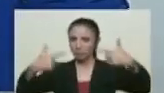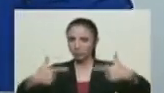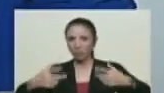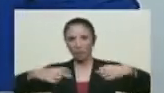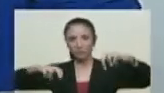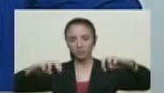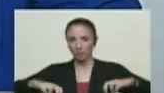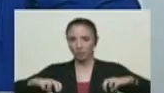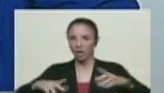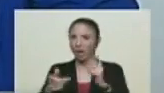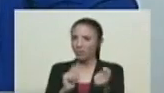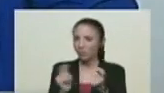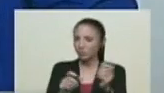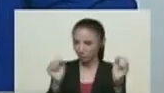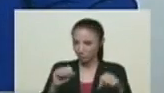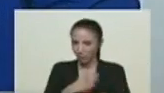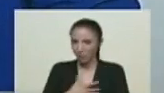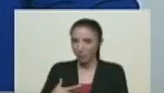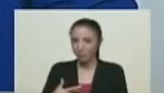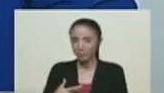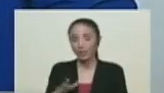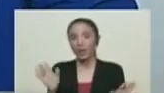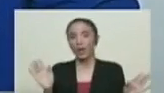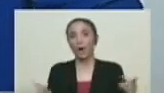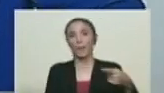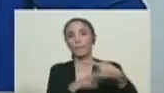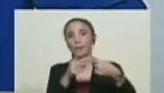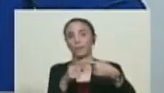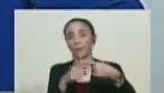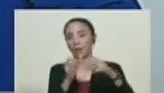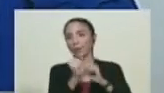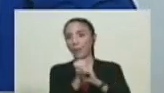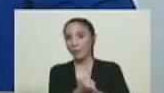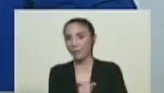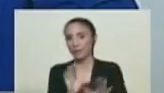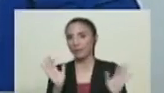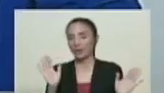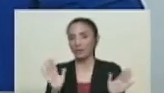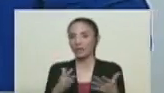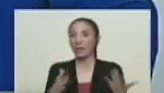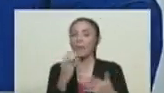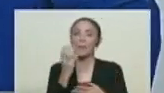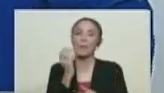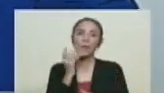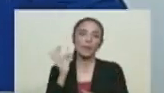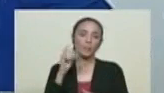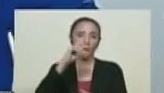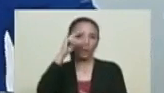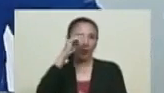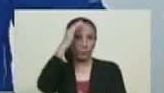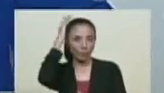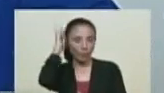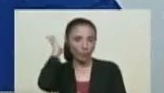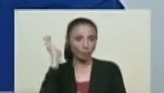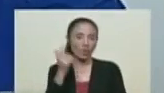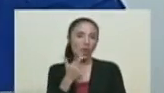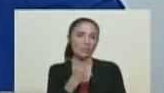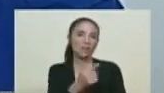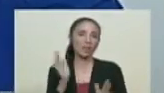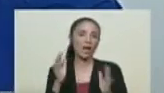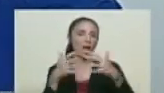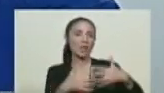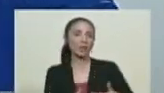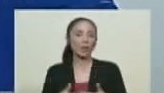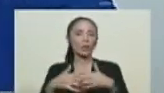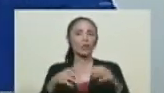Lo primero que hay que esperar es que Ramos Alud le den el green card, le den la visa gringa